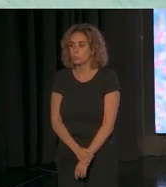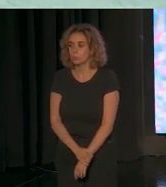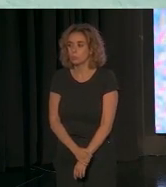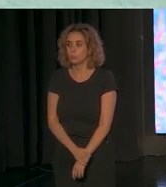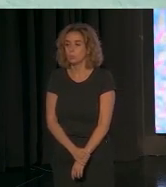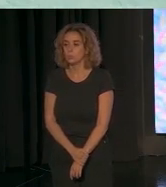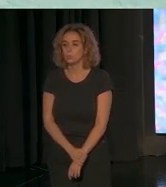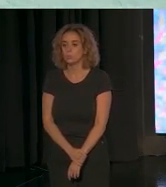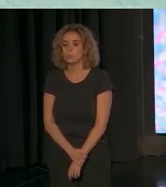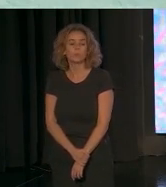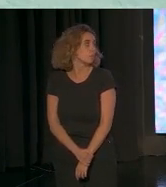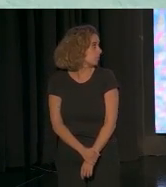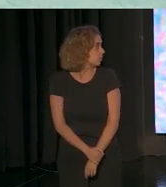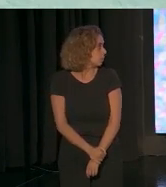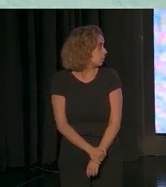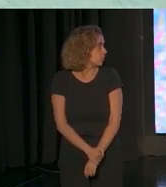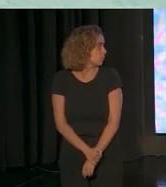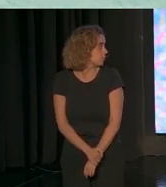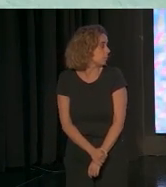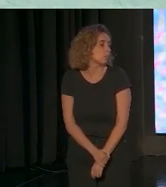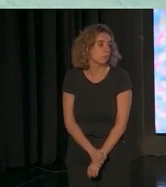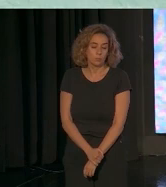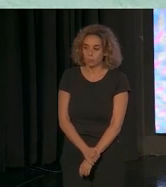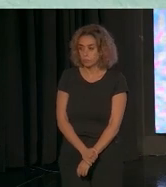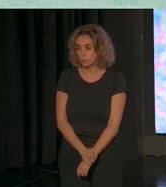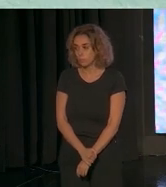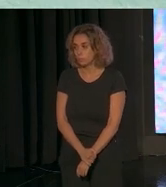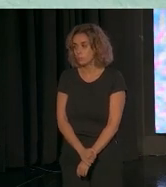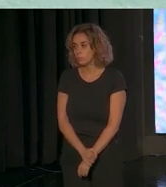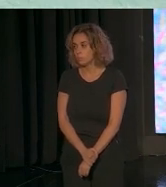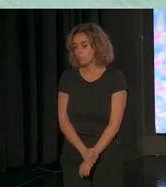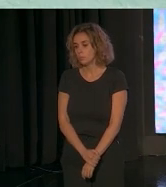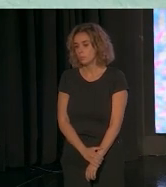Siglo Cero y en el Journal Asia de Perspectives.